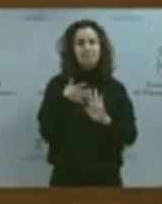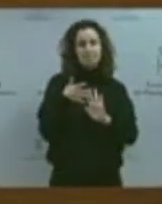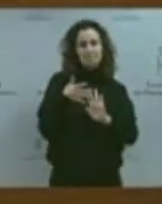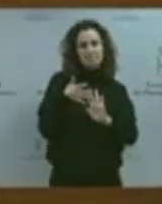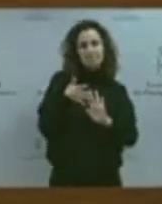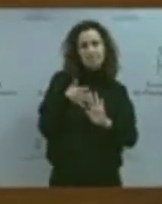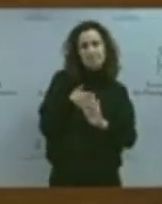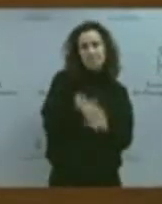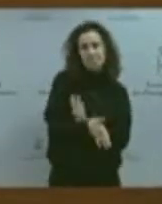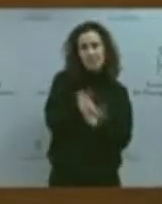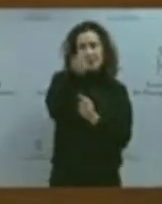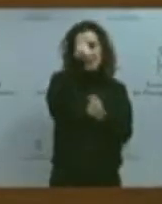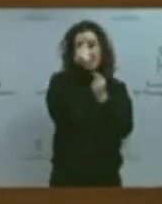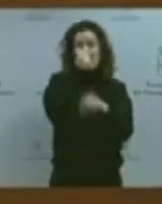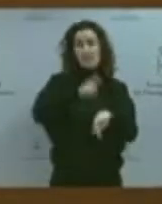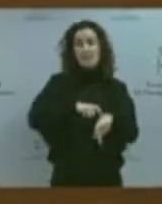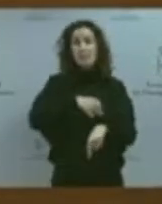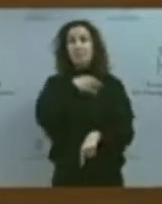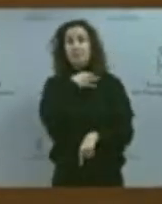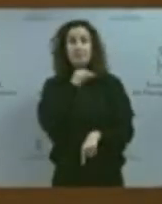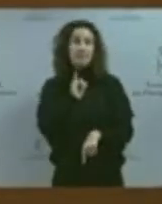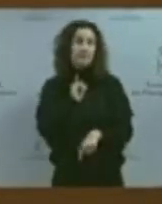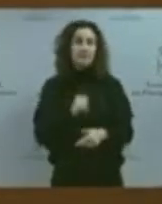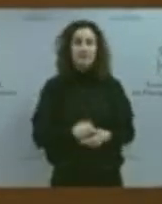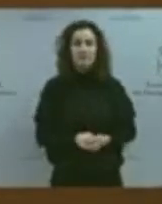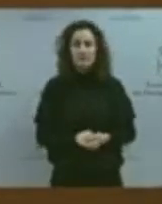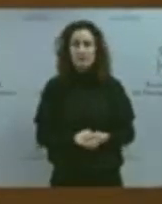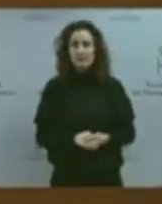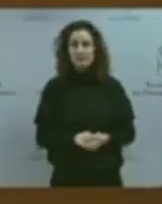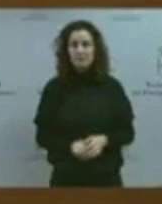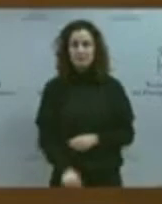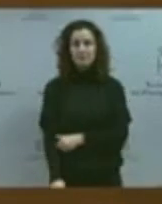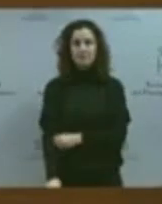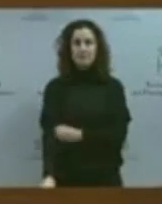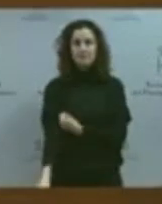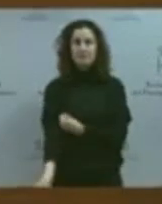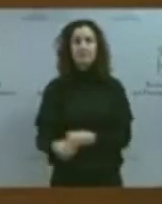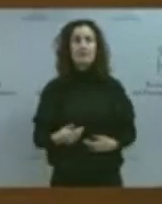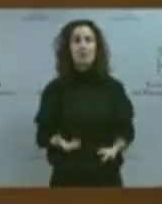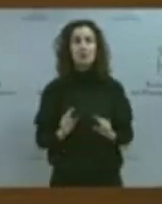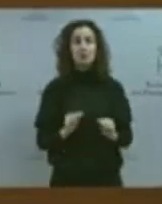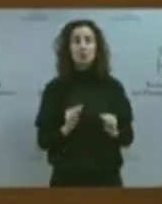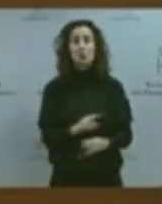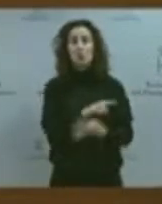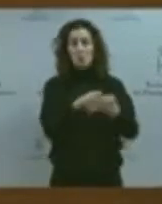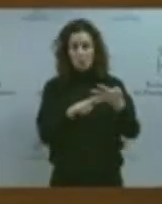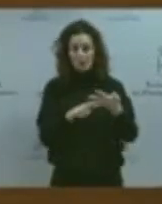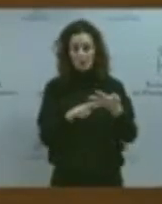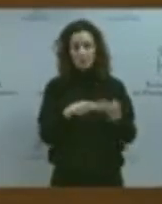me va a corresponder, sobre todo por los 4 centros que a usted le preocupan y que ha puesto